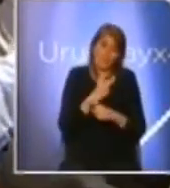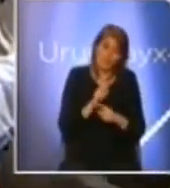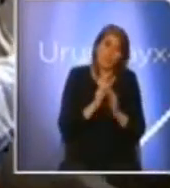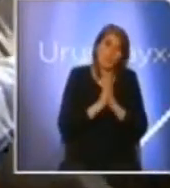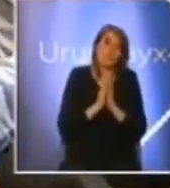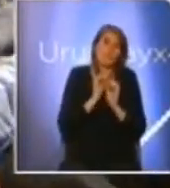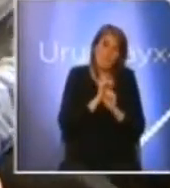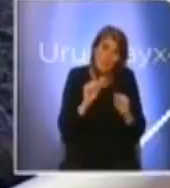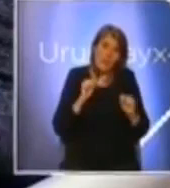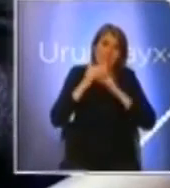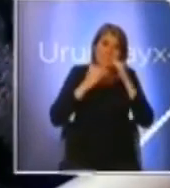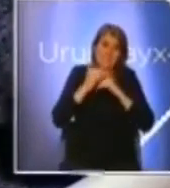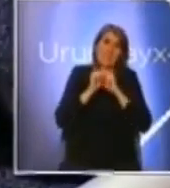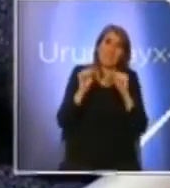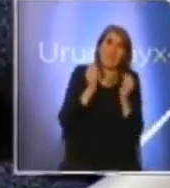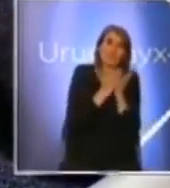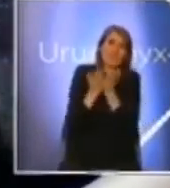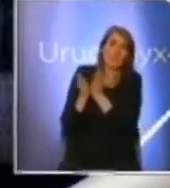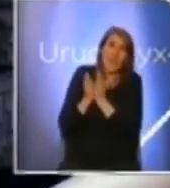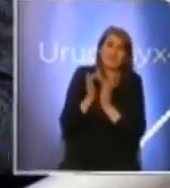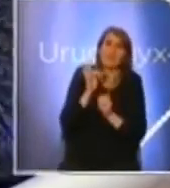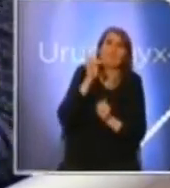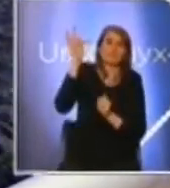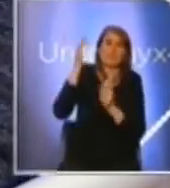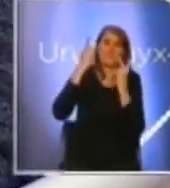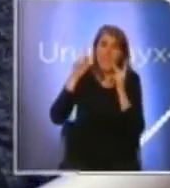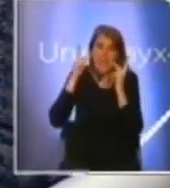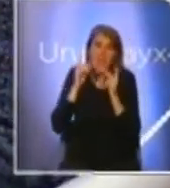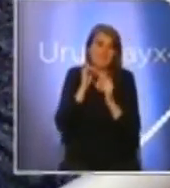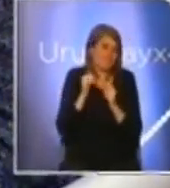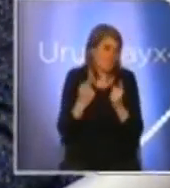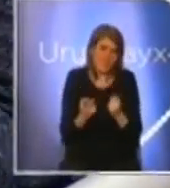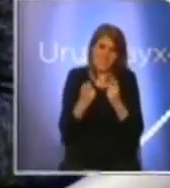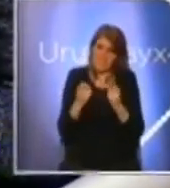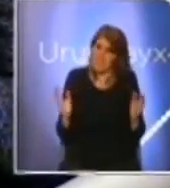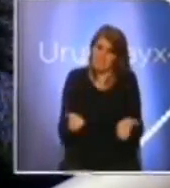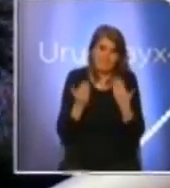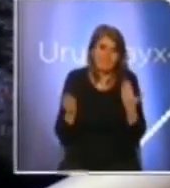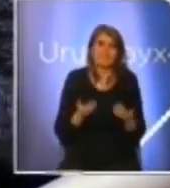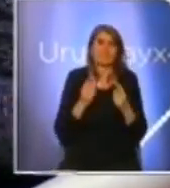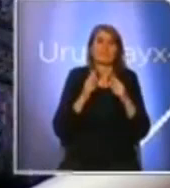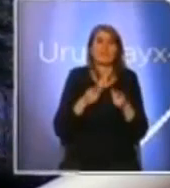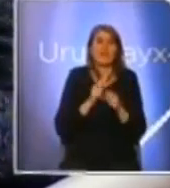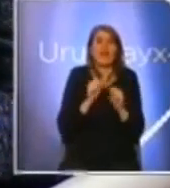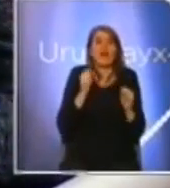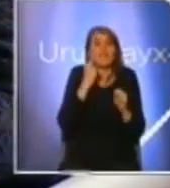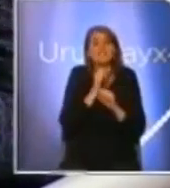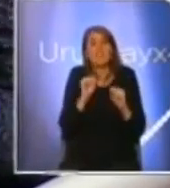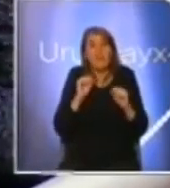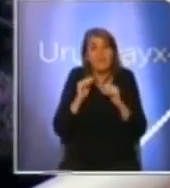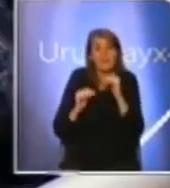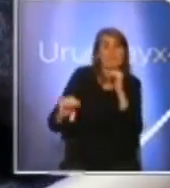posgrado, movilidad de los estudiantes, y otra cosa que debemos fomentar es la posibilidad de hacer